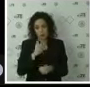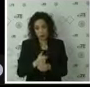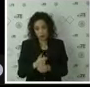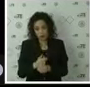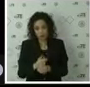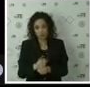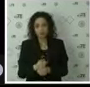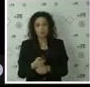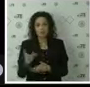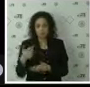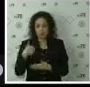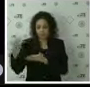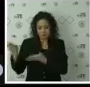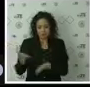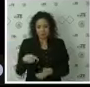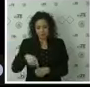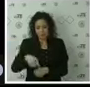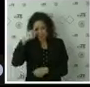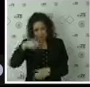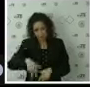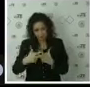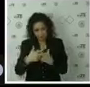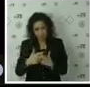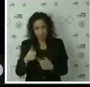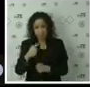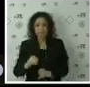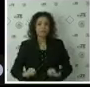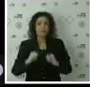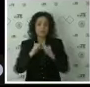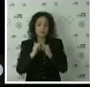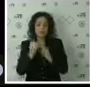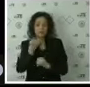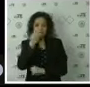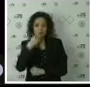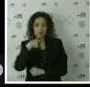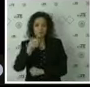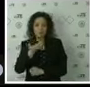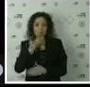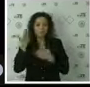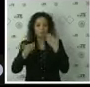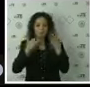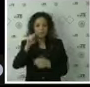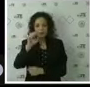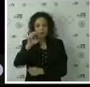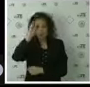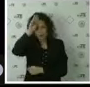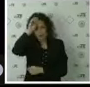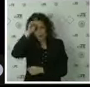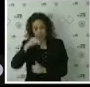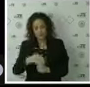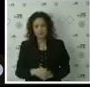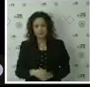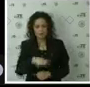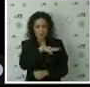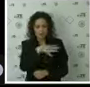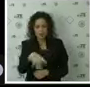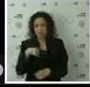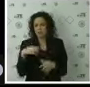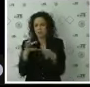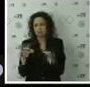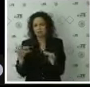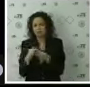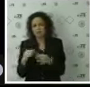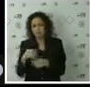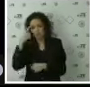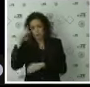al Instituto Electoral y pues a mi escuela, al Tecnológico de Monterrey. Y pues hablando como una generalidad, la labor de educar y de